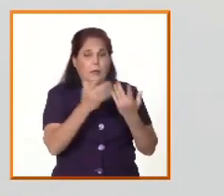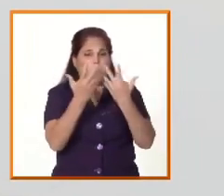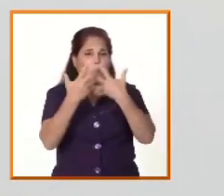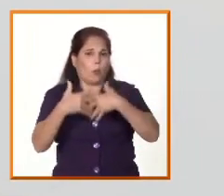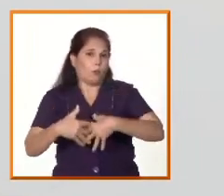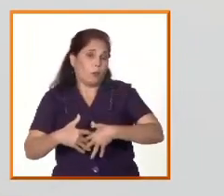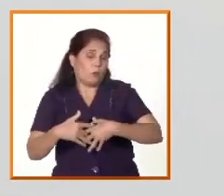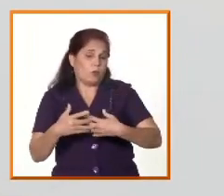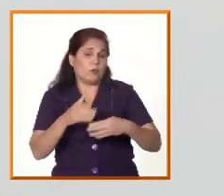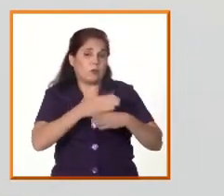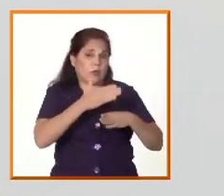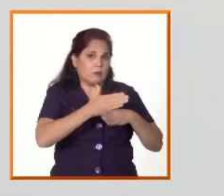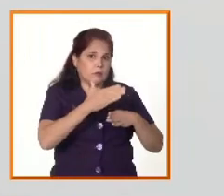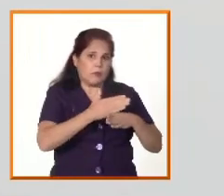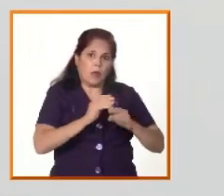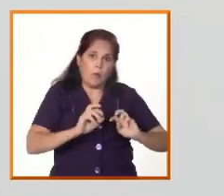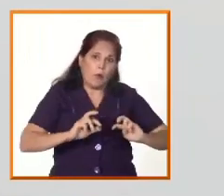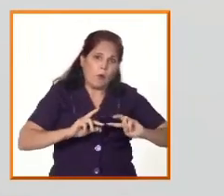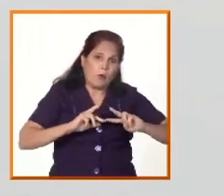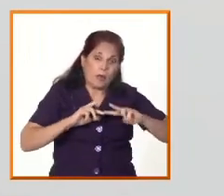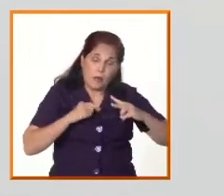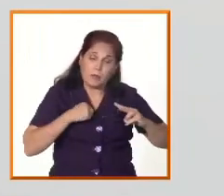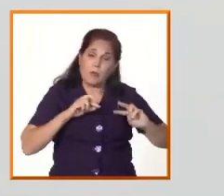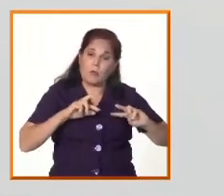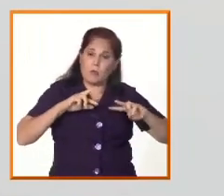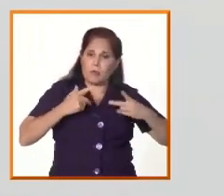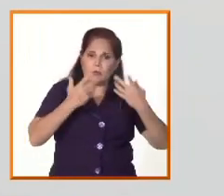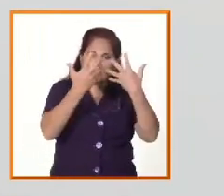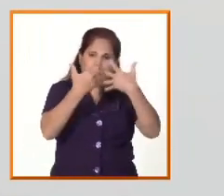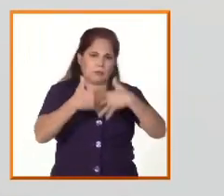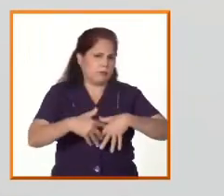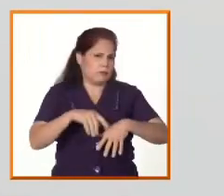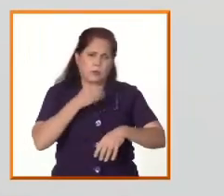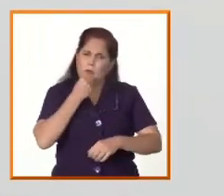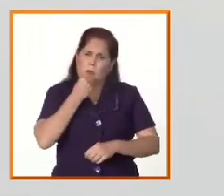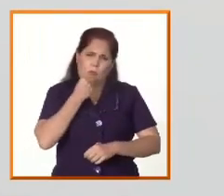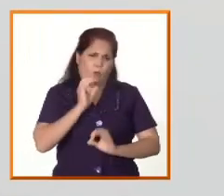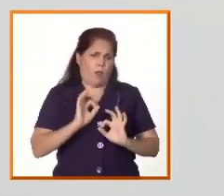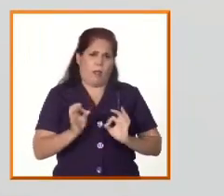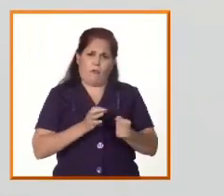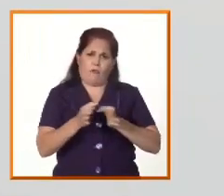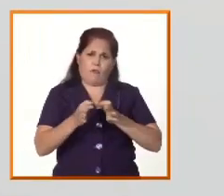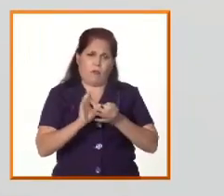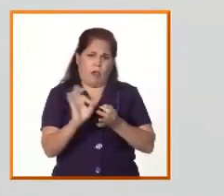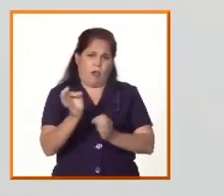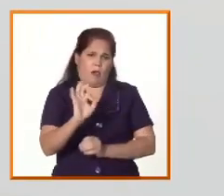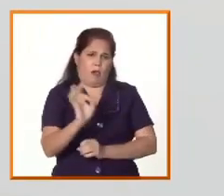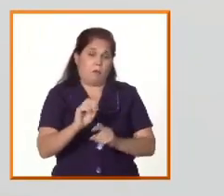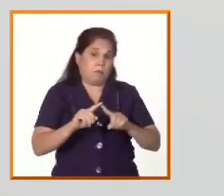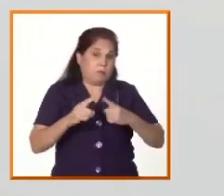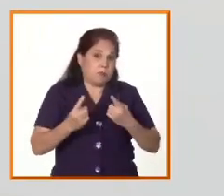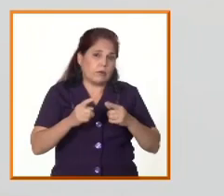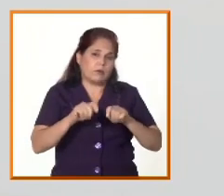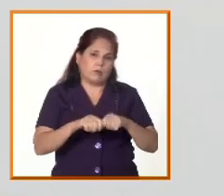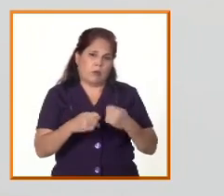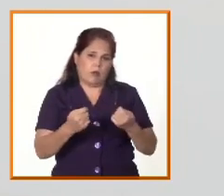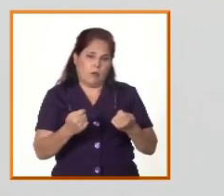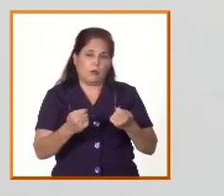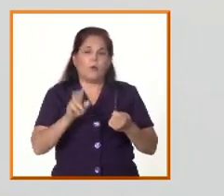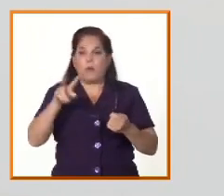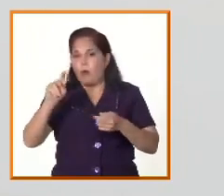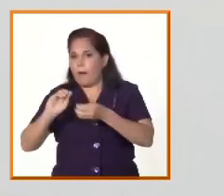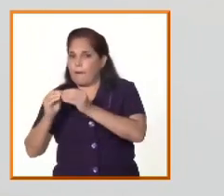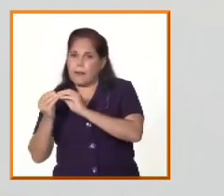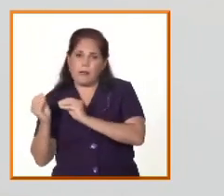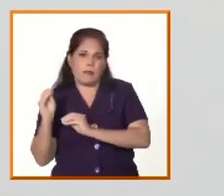de afectación porque repito se murieron no a arrancar nosotros y a veces cuando